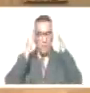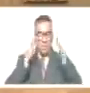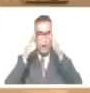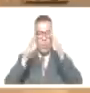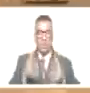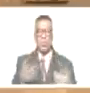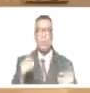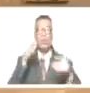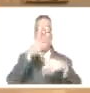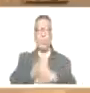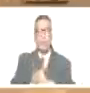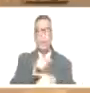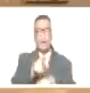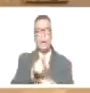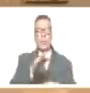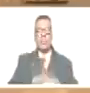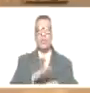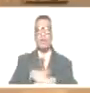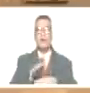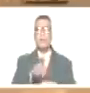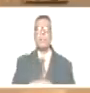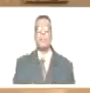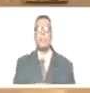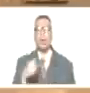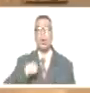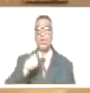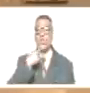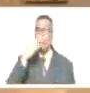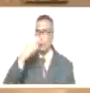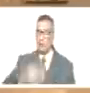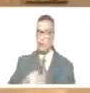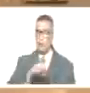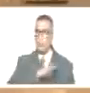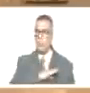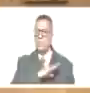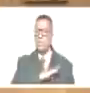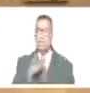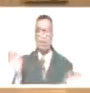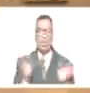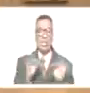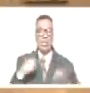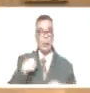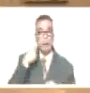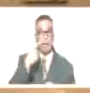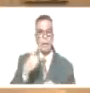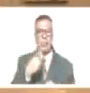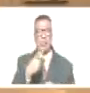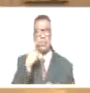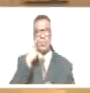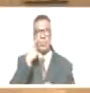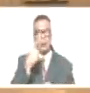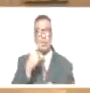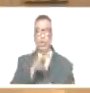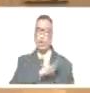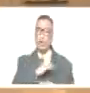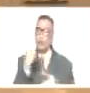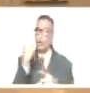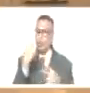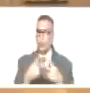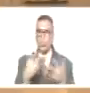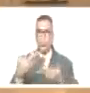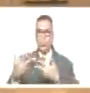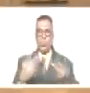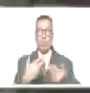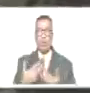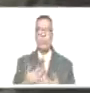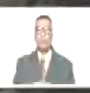usted en él. Yo estoy cierto que nadie verá con gusto que usted y yo, que hemos estado